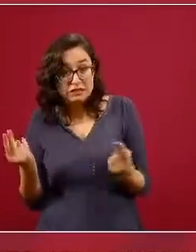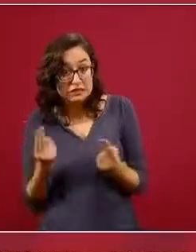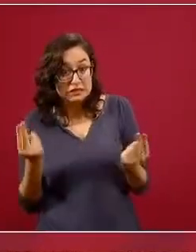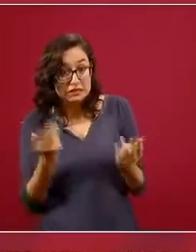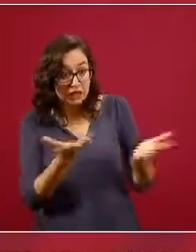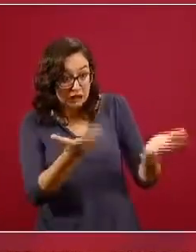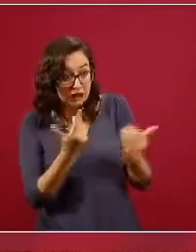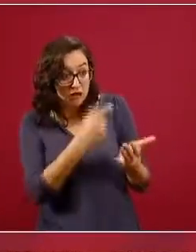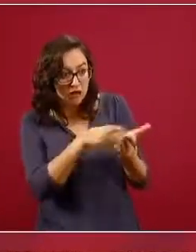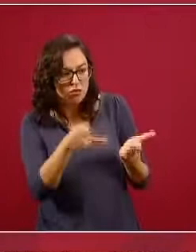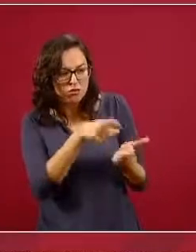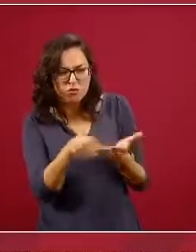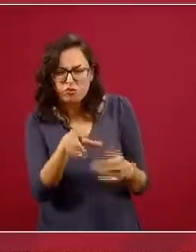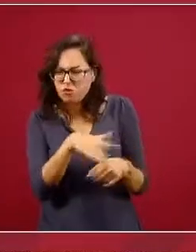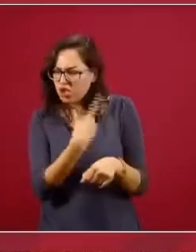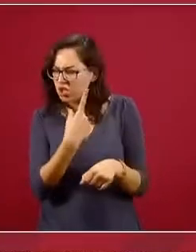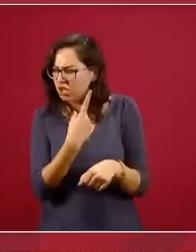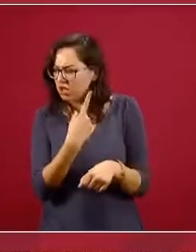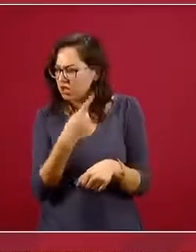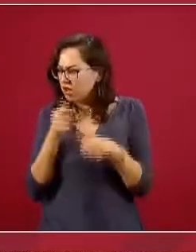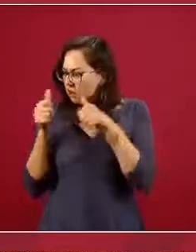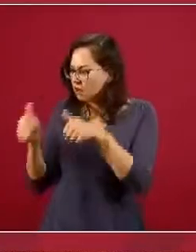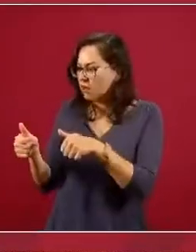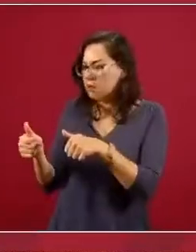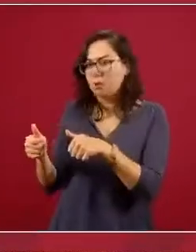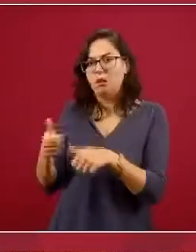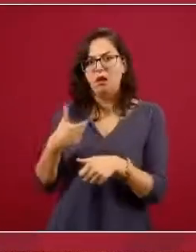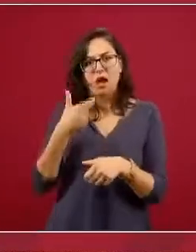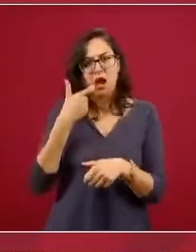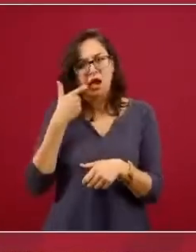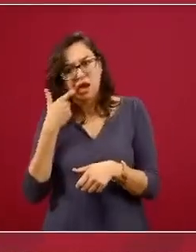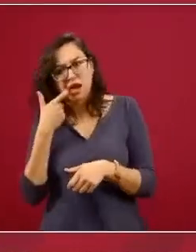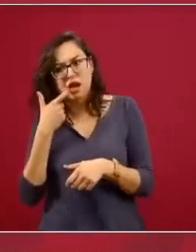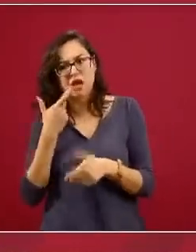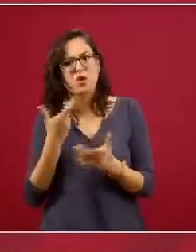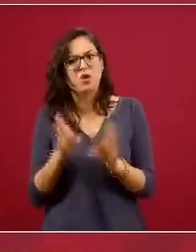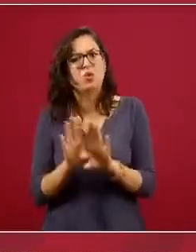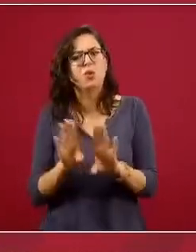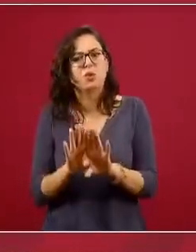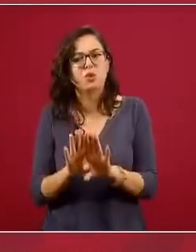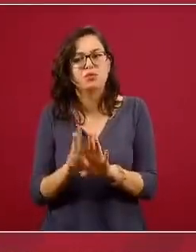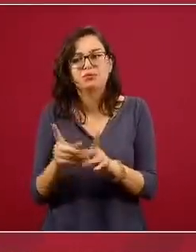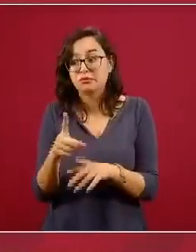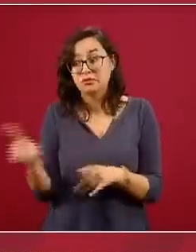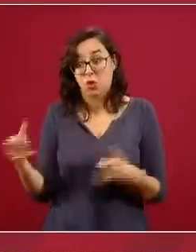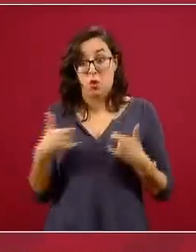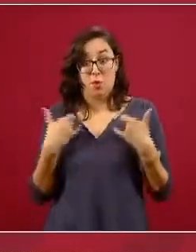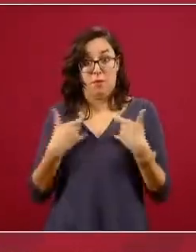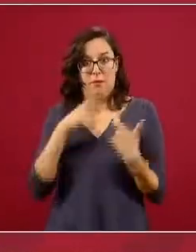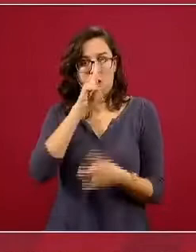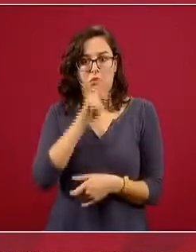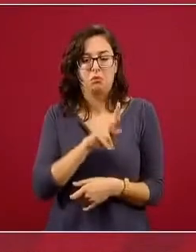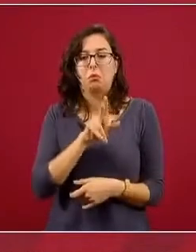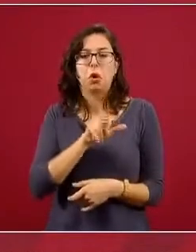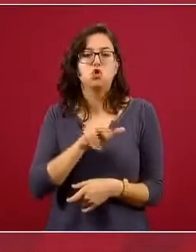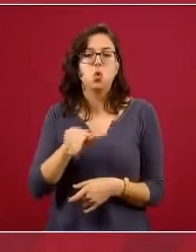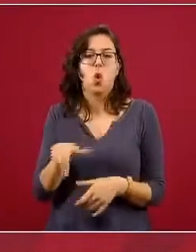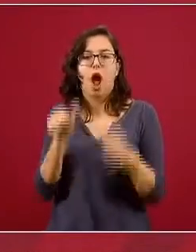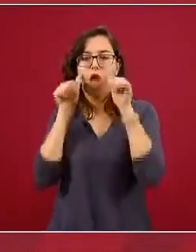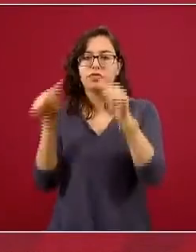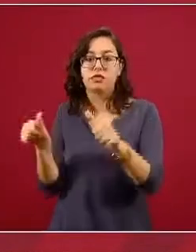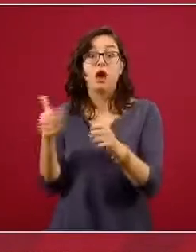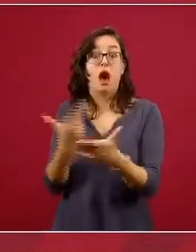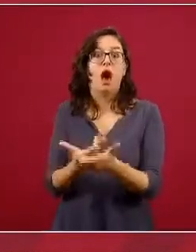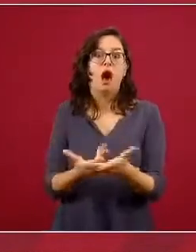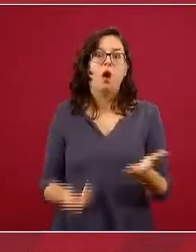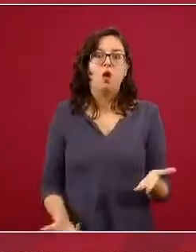quién la consume y por qué la consume y cómo se engancha en ella, particularmente las juventudes. Esta